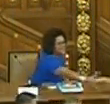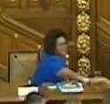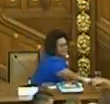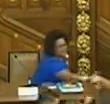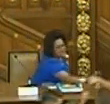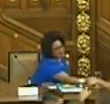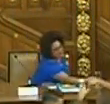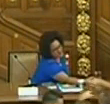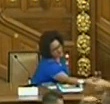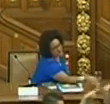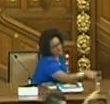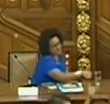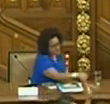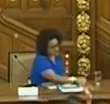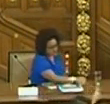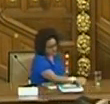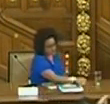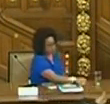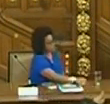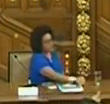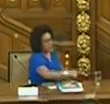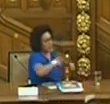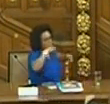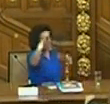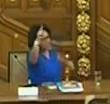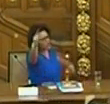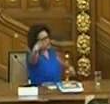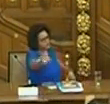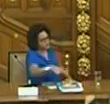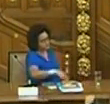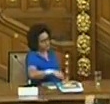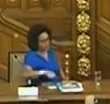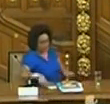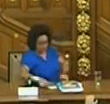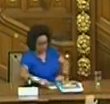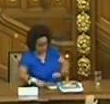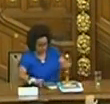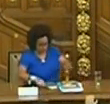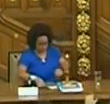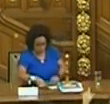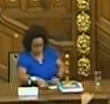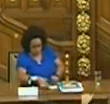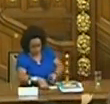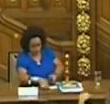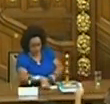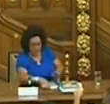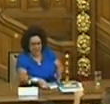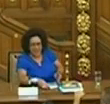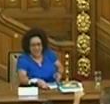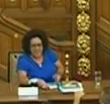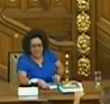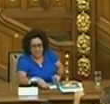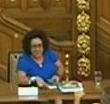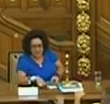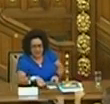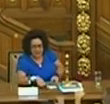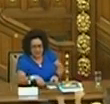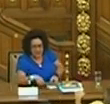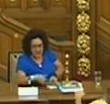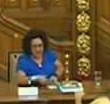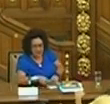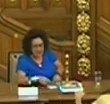a y felicitó a las personas con discapacidad auditiva a propósito de celebrarse el Día Internacional de las Personas con Discapacidad el día de ayer,